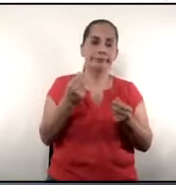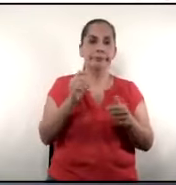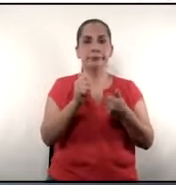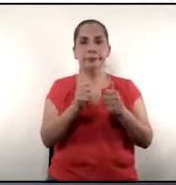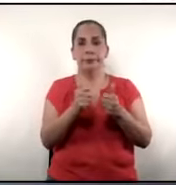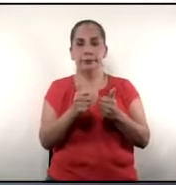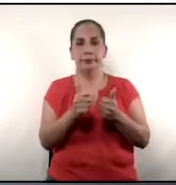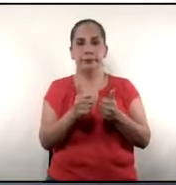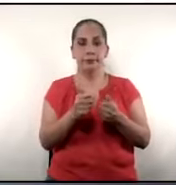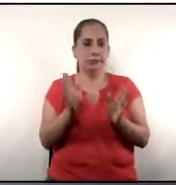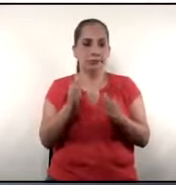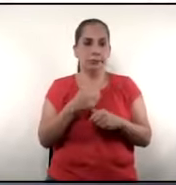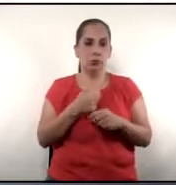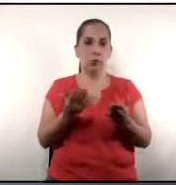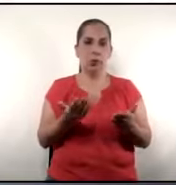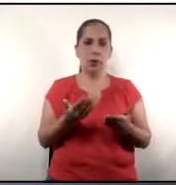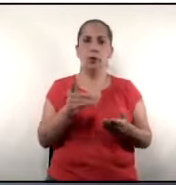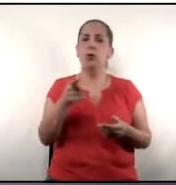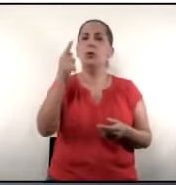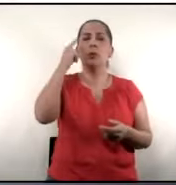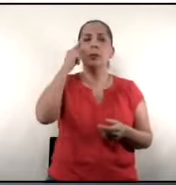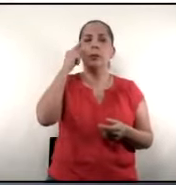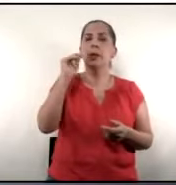etcétera. Con el ICE, ¿qué tiene en la cabeza?